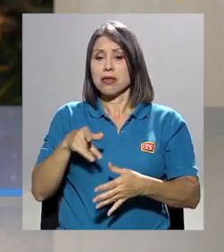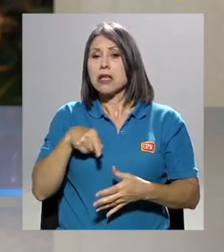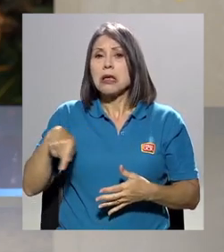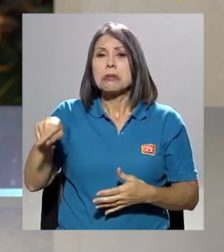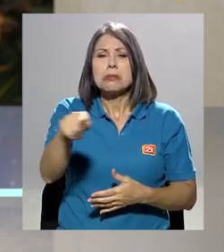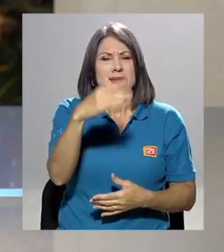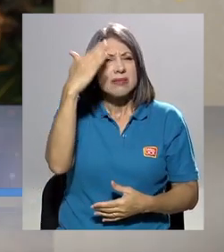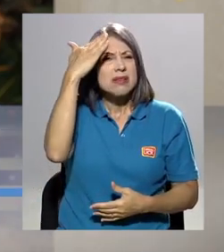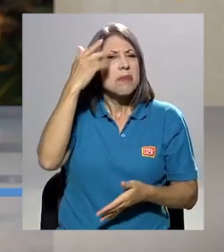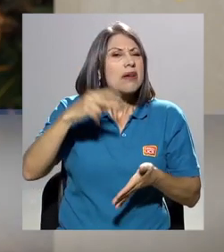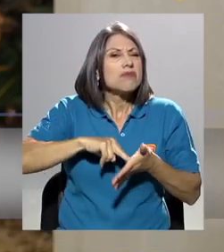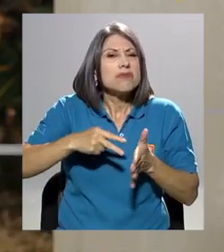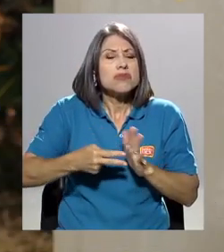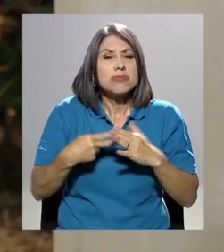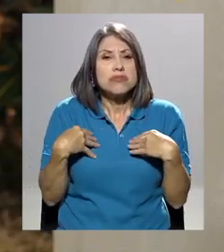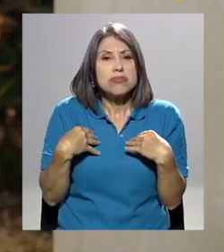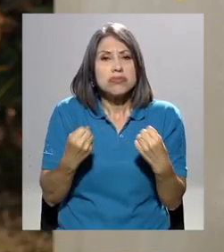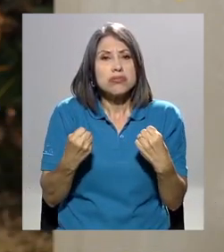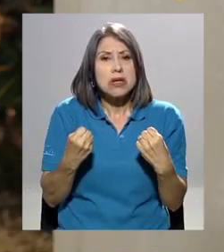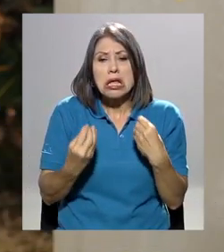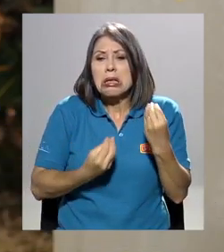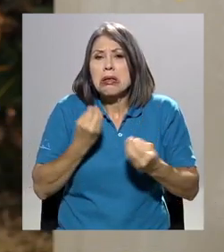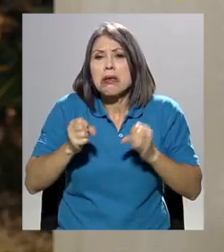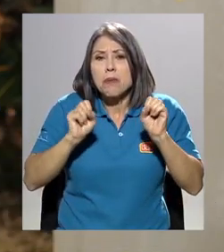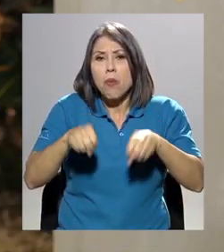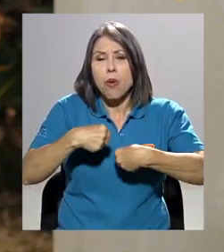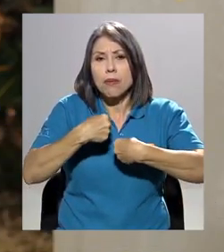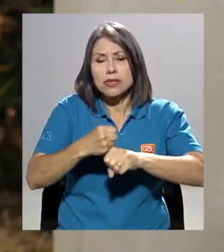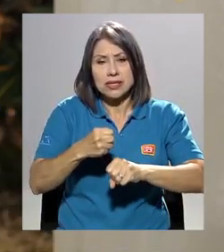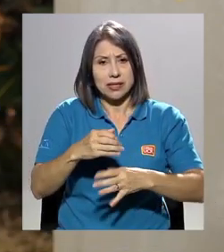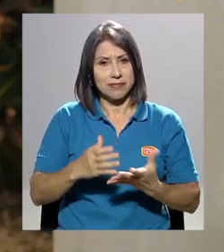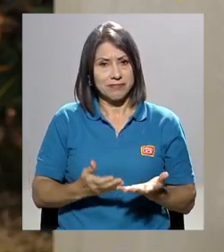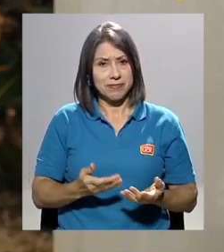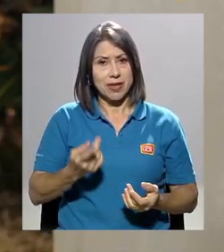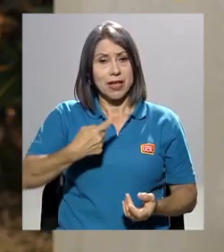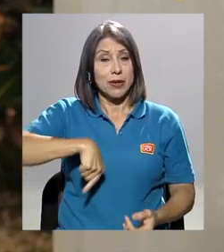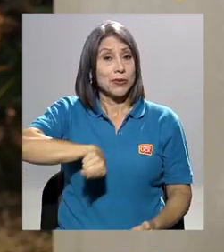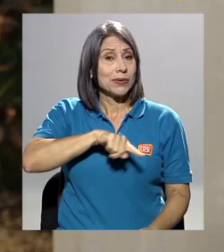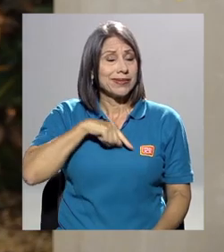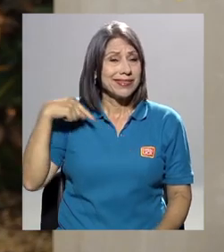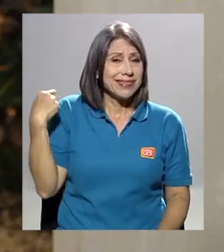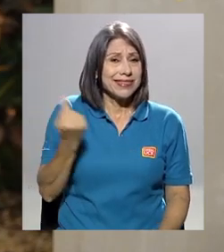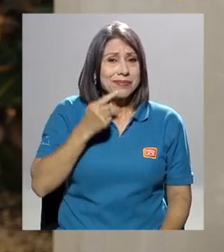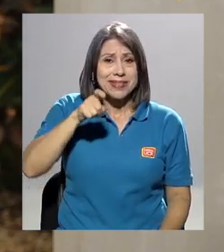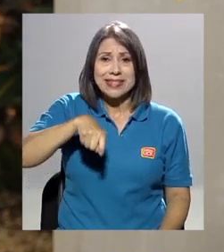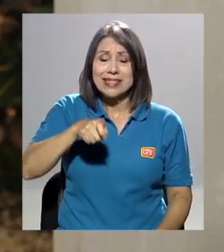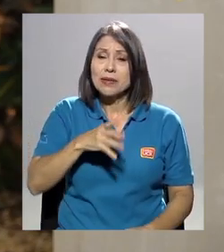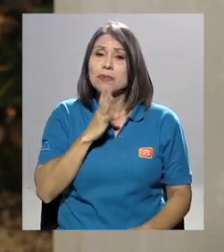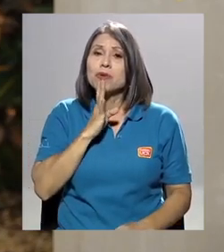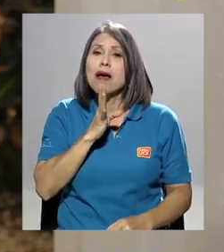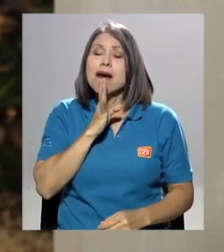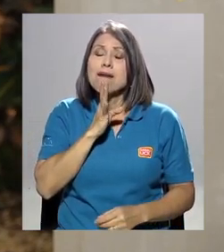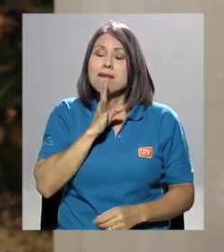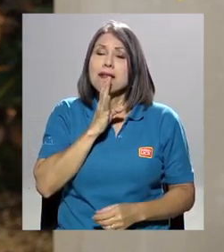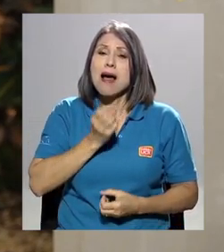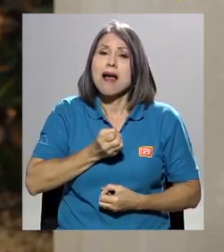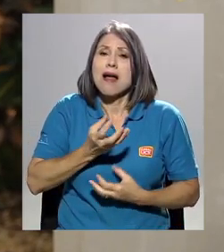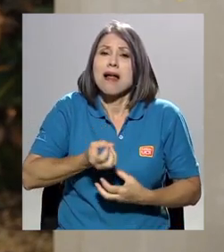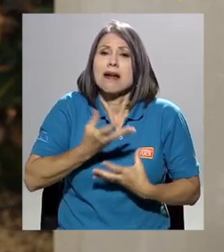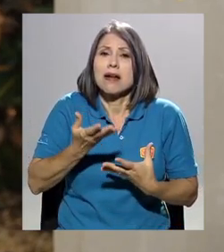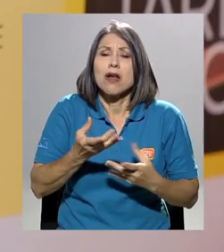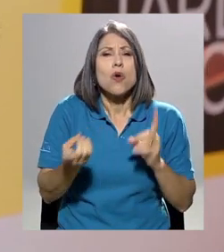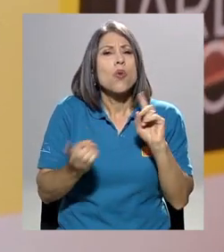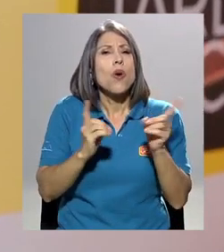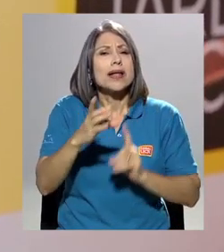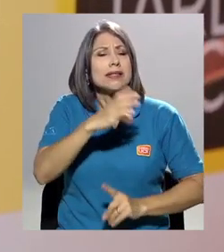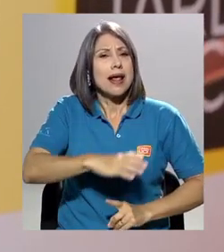qué es salud y qué podemos hacer al respecto. Necesitamos siempre hablar sobre qué